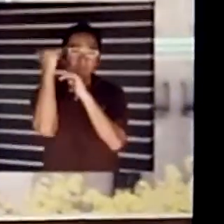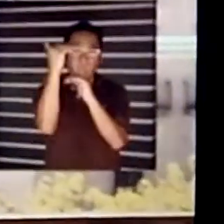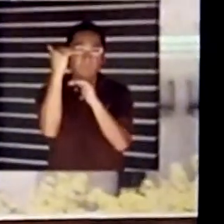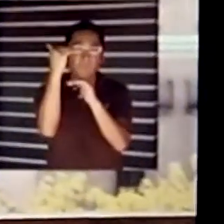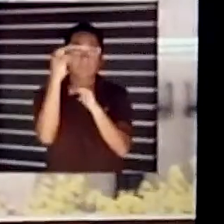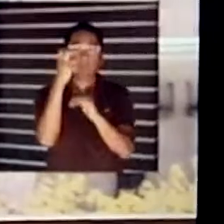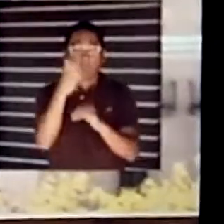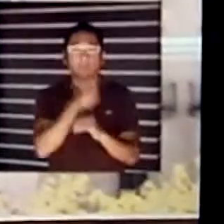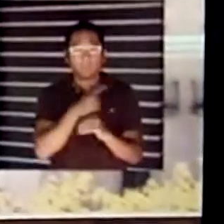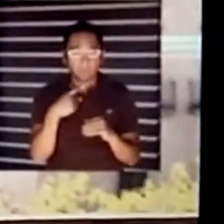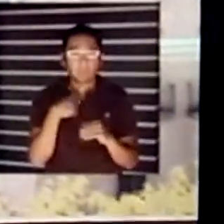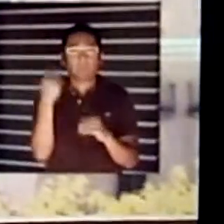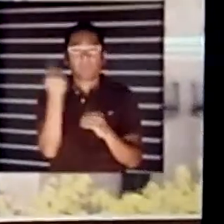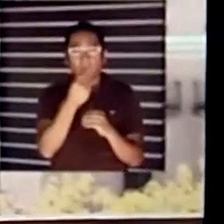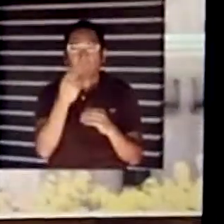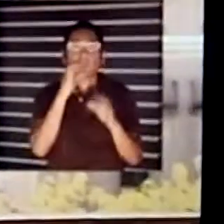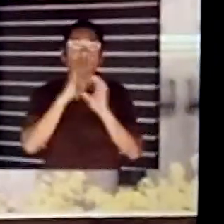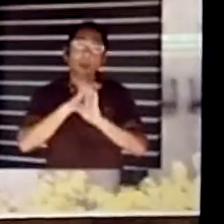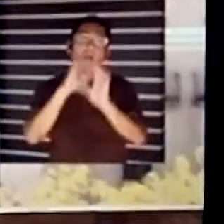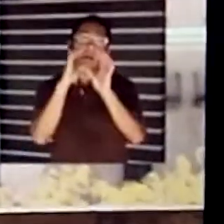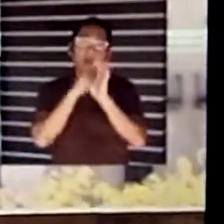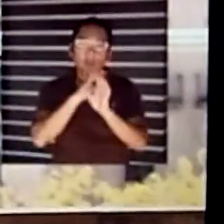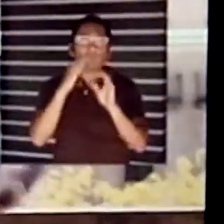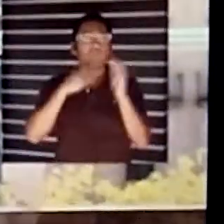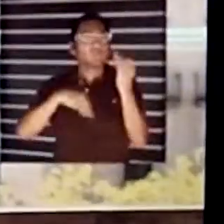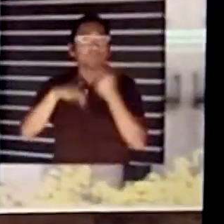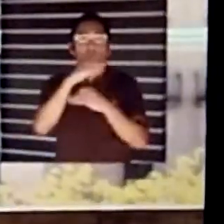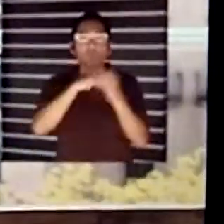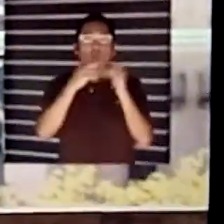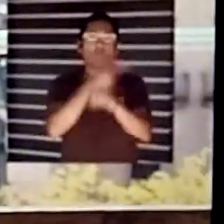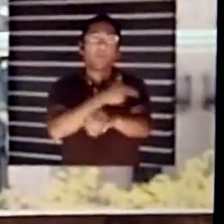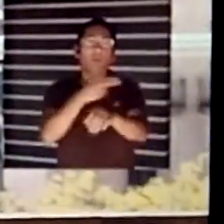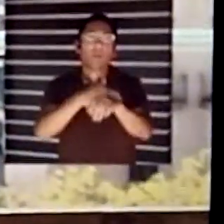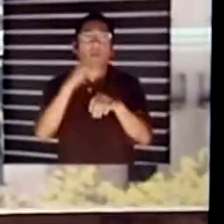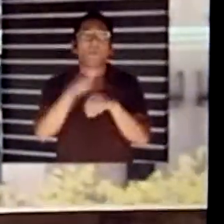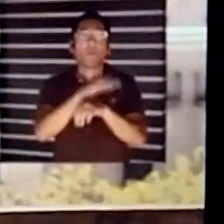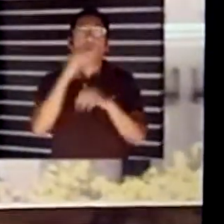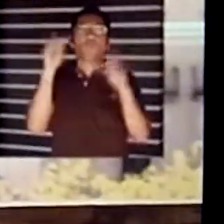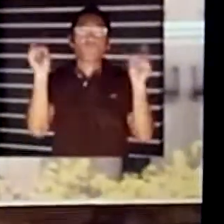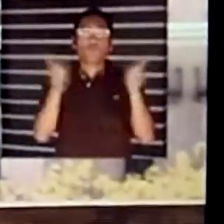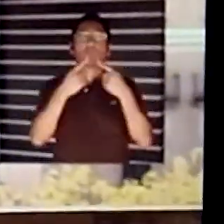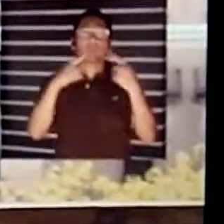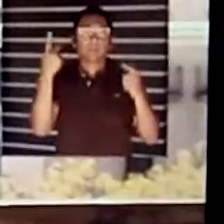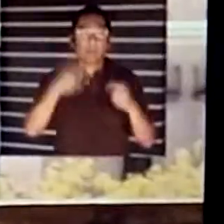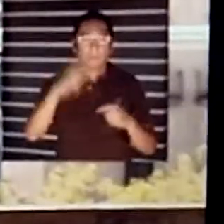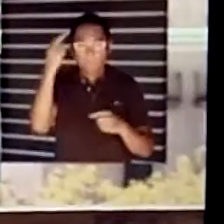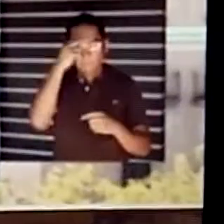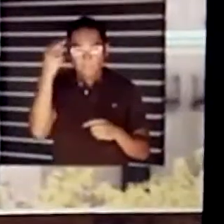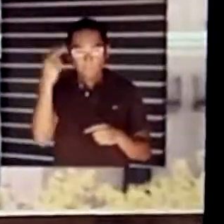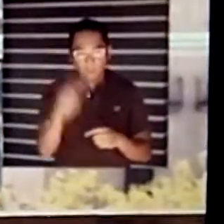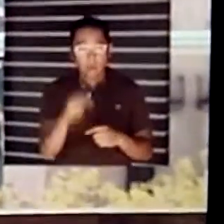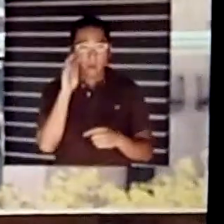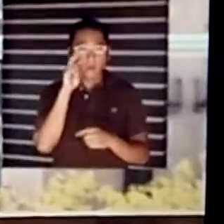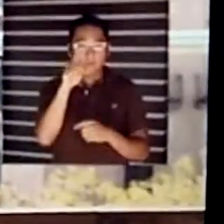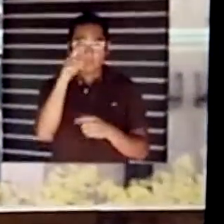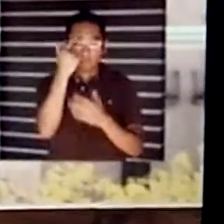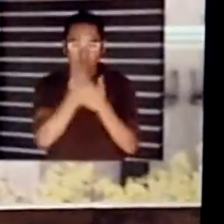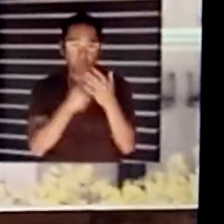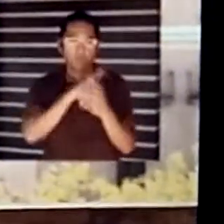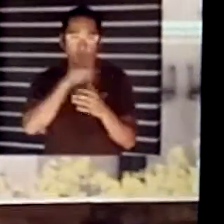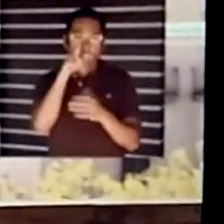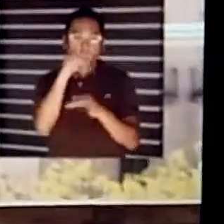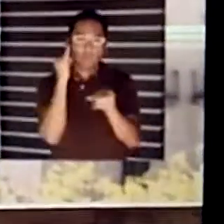debe estar pues interpretada y homenajeada a este músico mexicano. Así que ahí tienen los datos